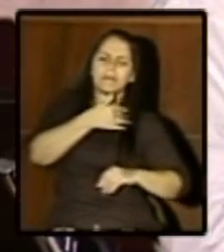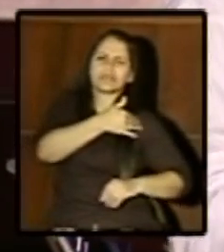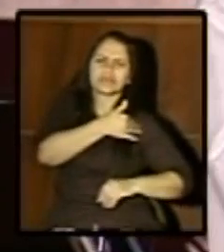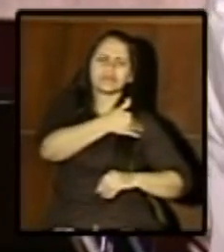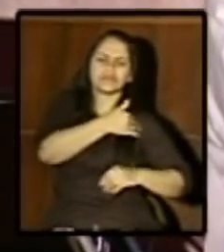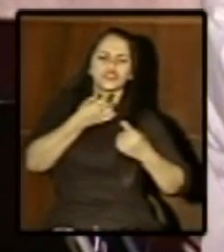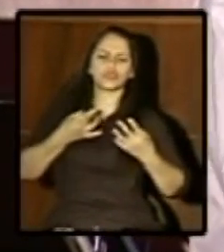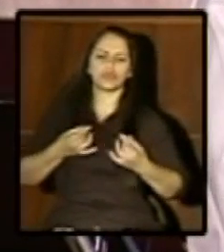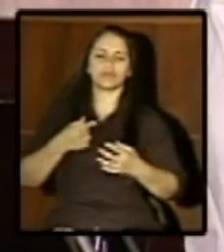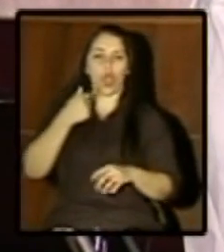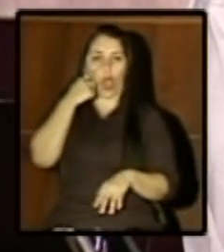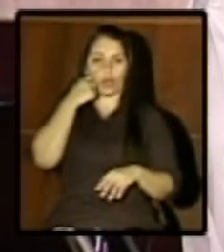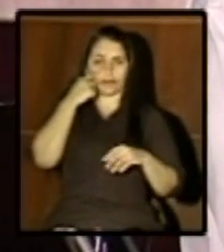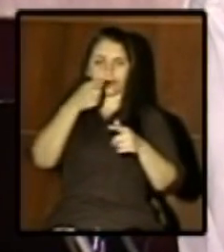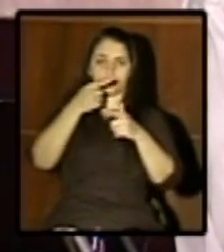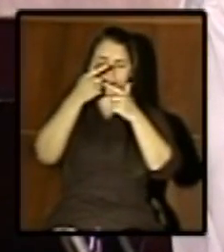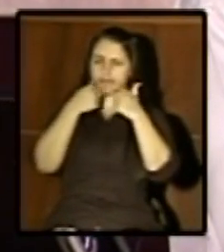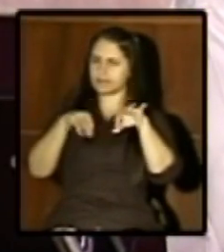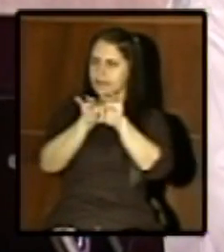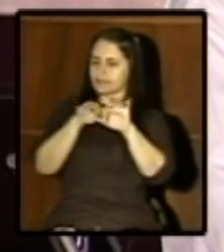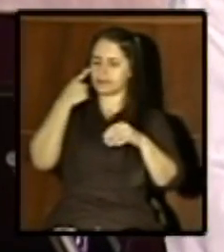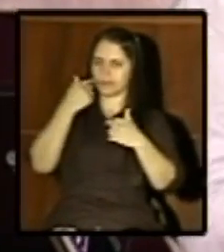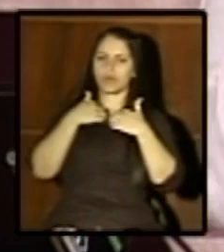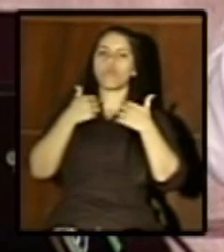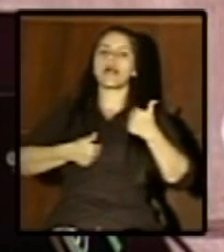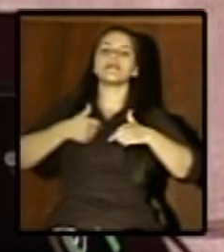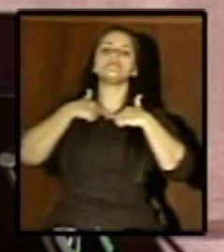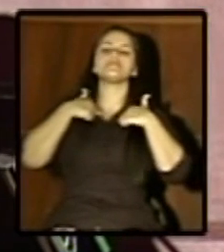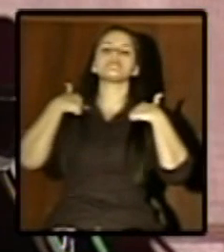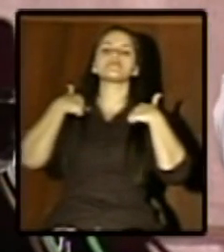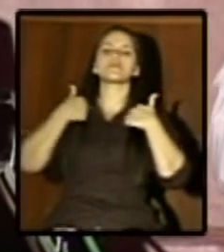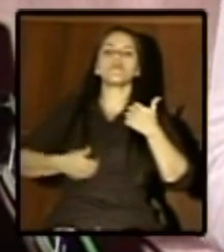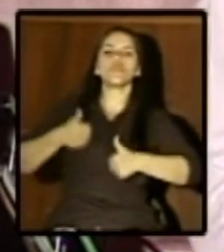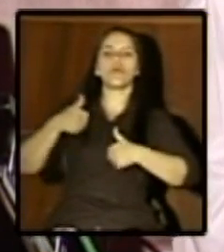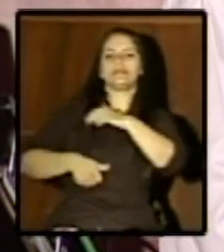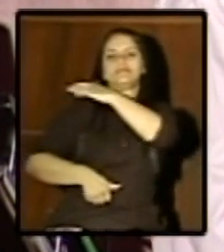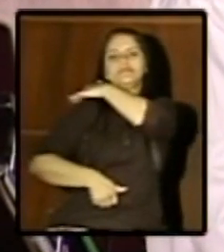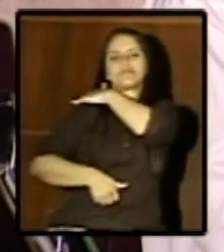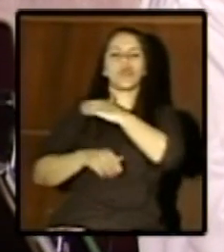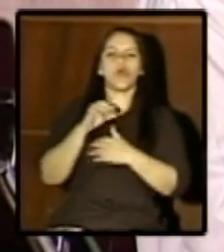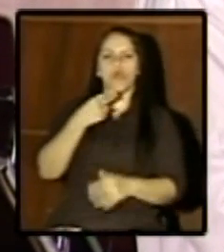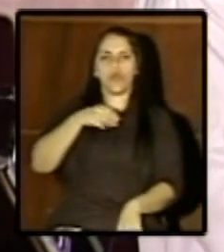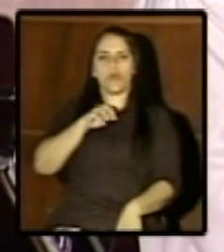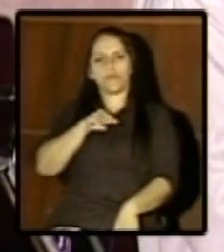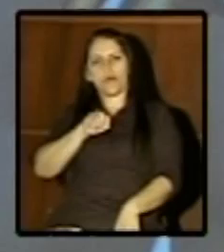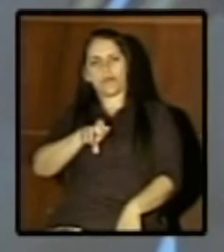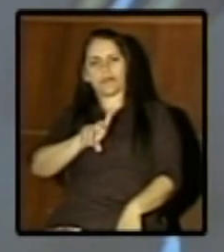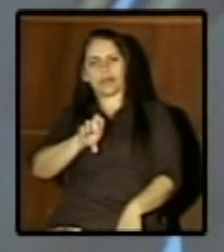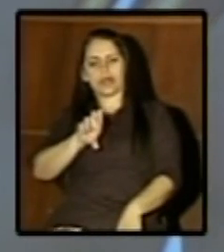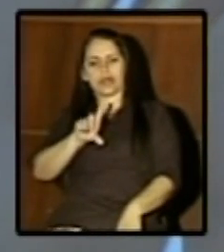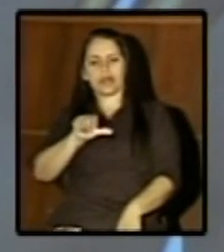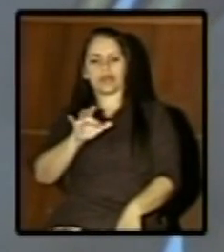puede deberse también a lo que se llama un síndrome de pinzamiento. Aquí recordemos una cosa, yo tengo la clavícula en este